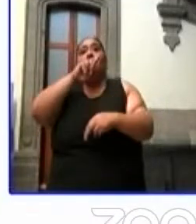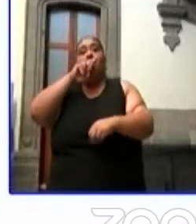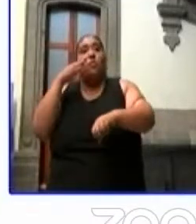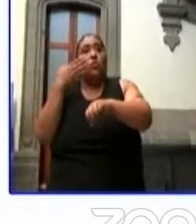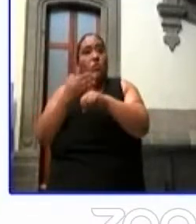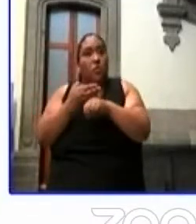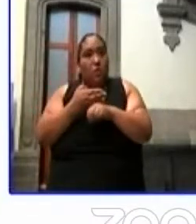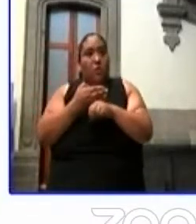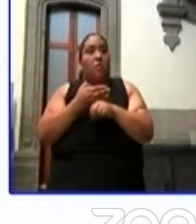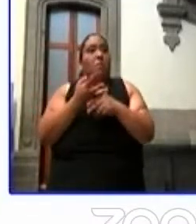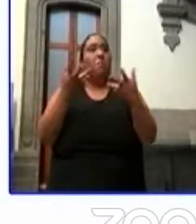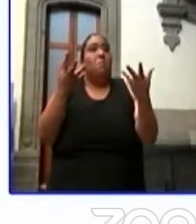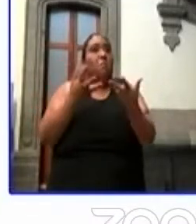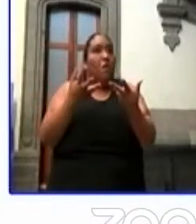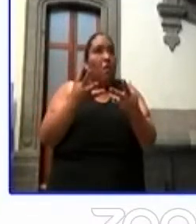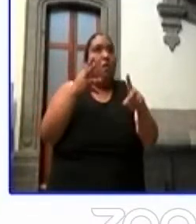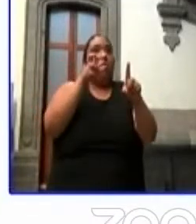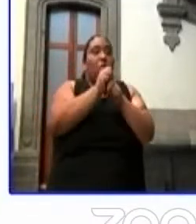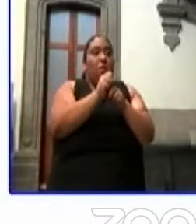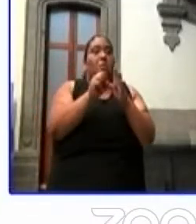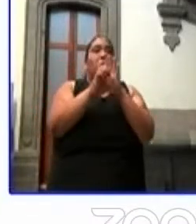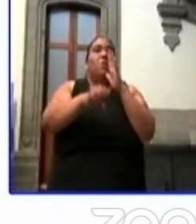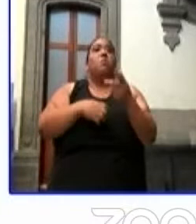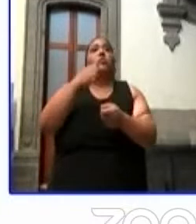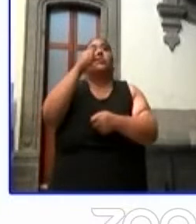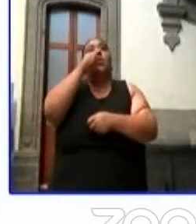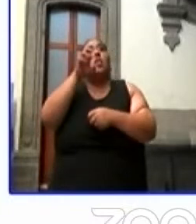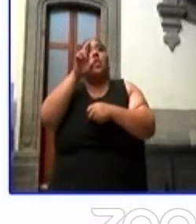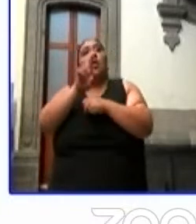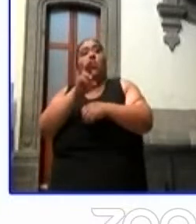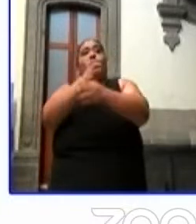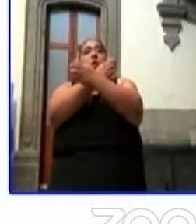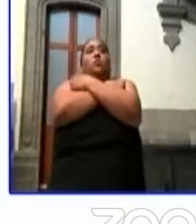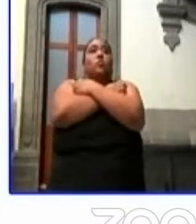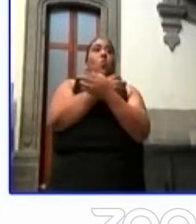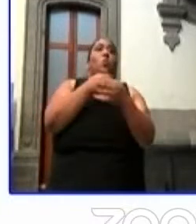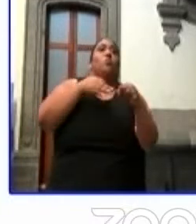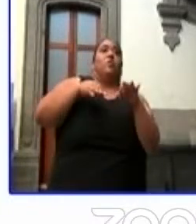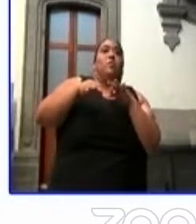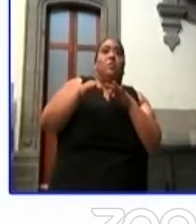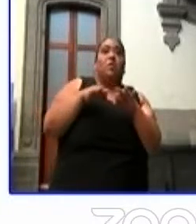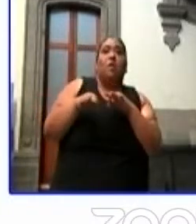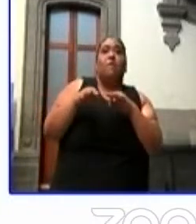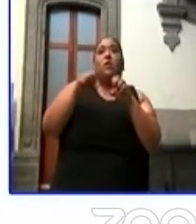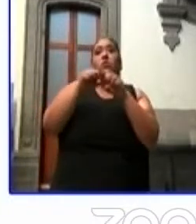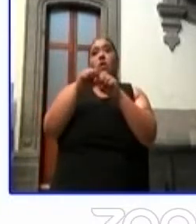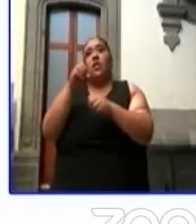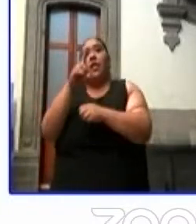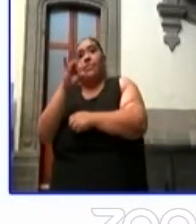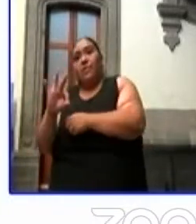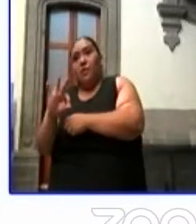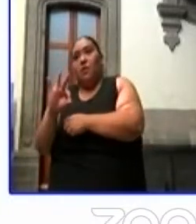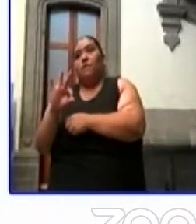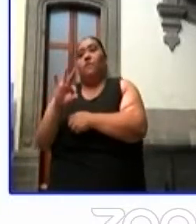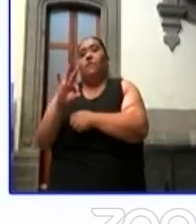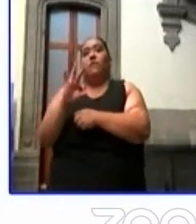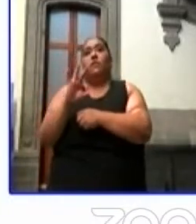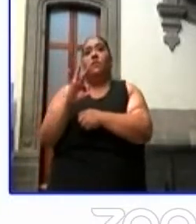cumplirlo. Secretaría de Educación, Secretaría del Trabajo o el sistema DIF, si le compete algo al DIF,